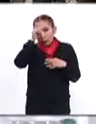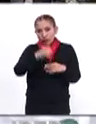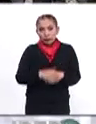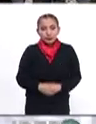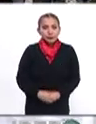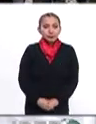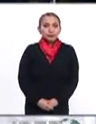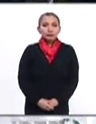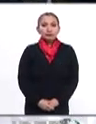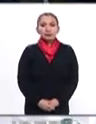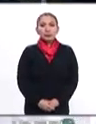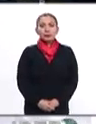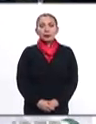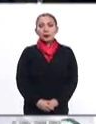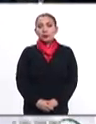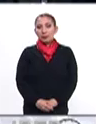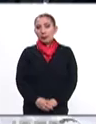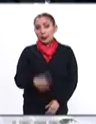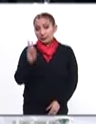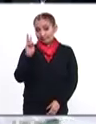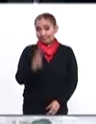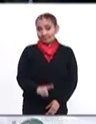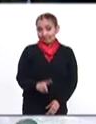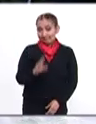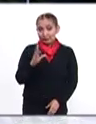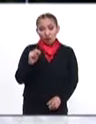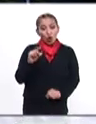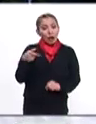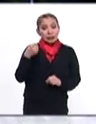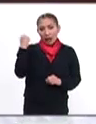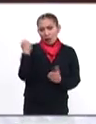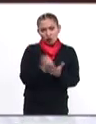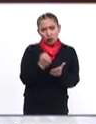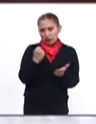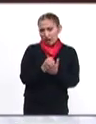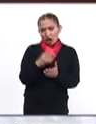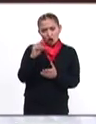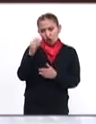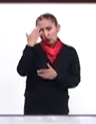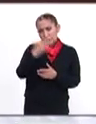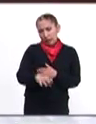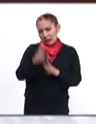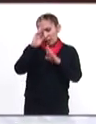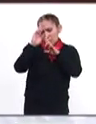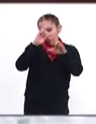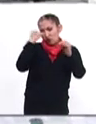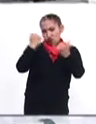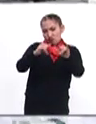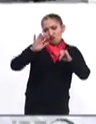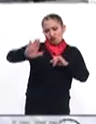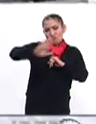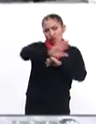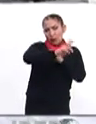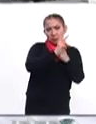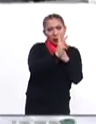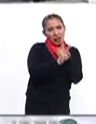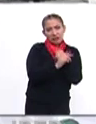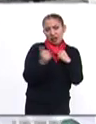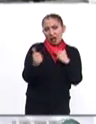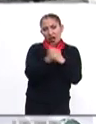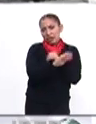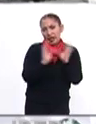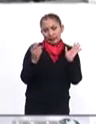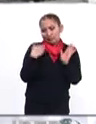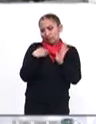medidas adoptadas? Pues mira, si bien es cierto, Omar, no son vinculantes, tú sabes que el respeto a la soberanía de los países es